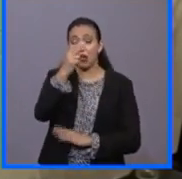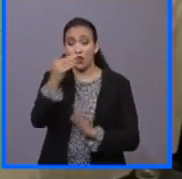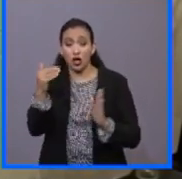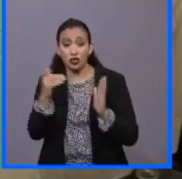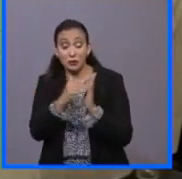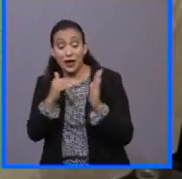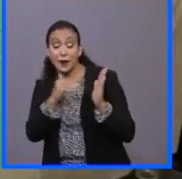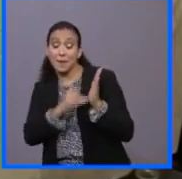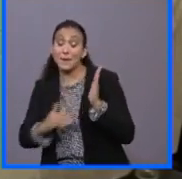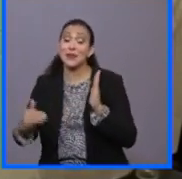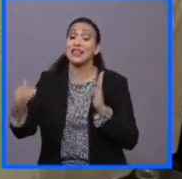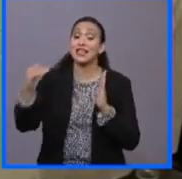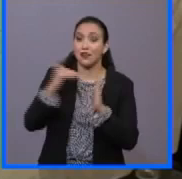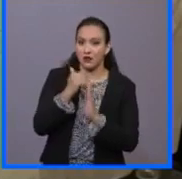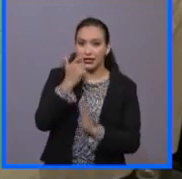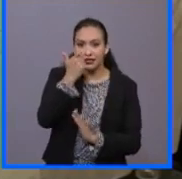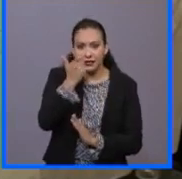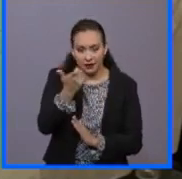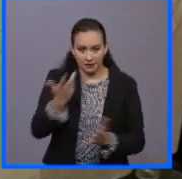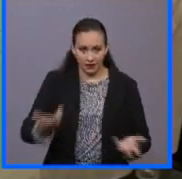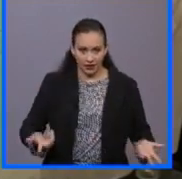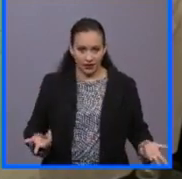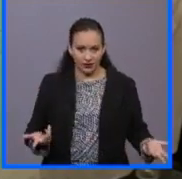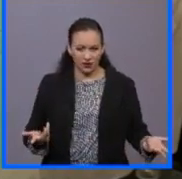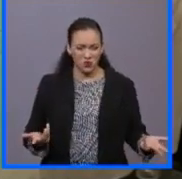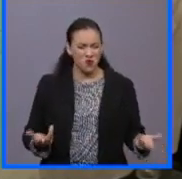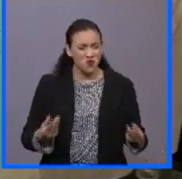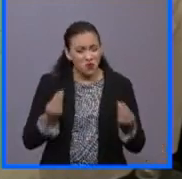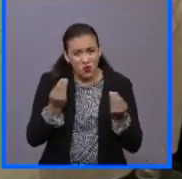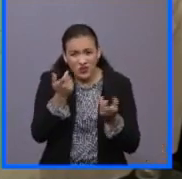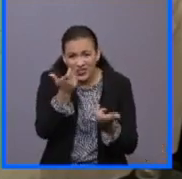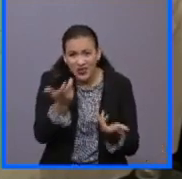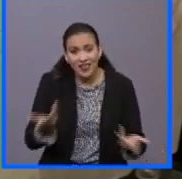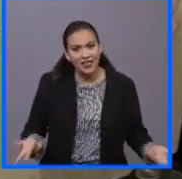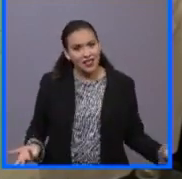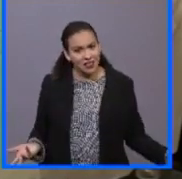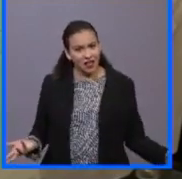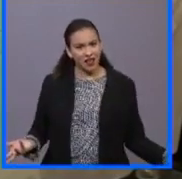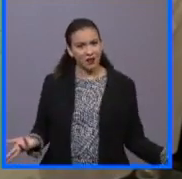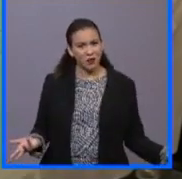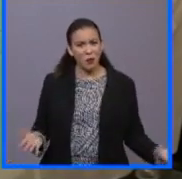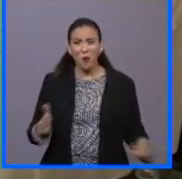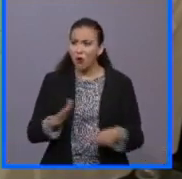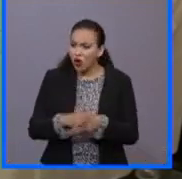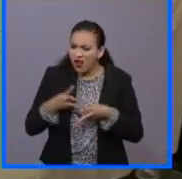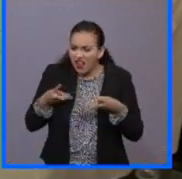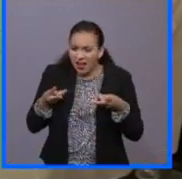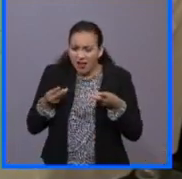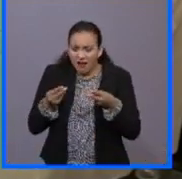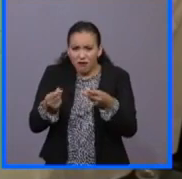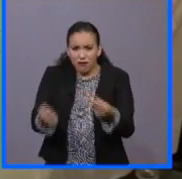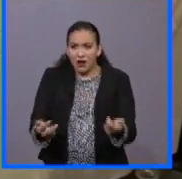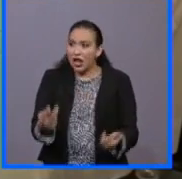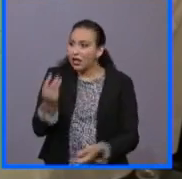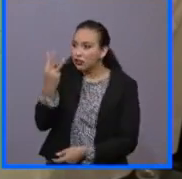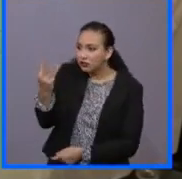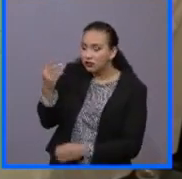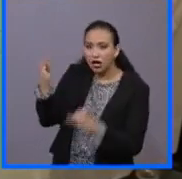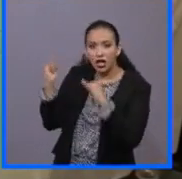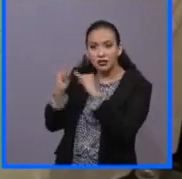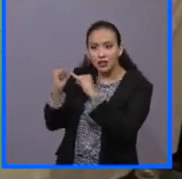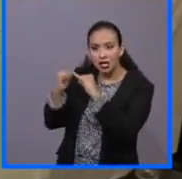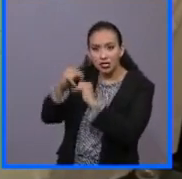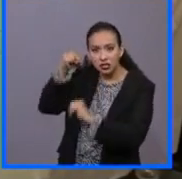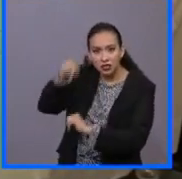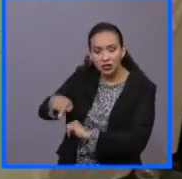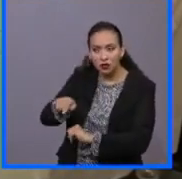302,000 millones de pesos. Es muchísimo dinero. Las tres instituciones clave de